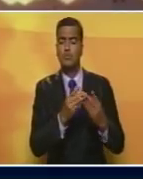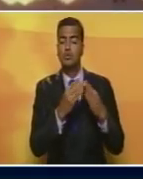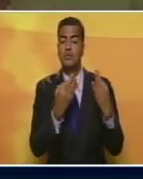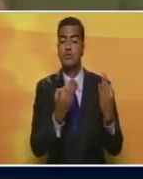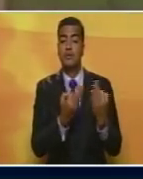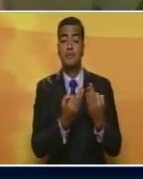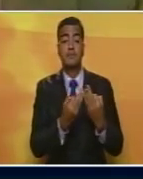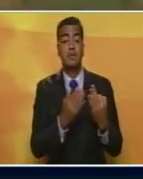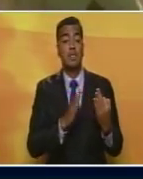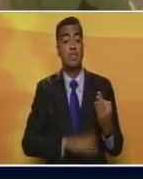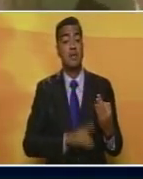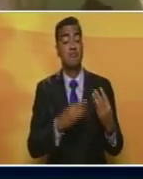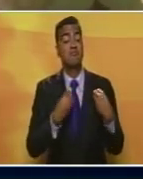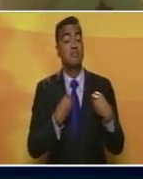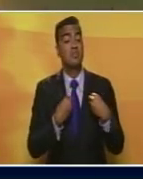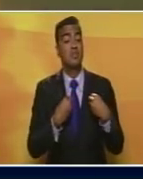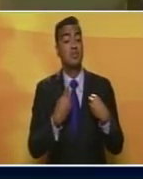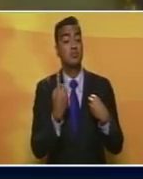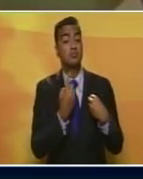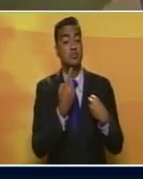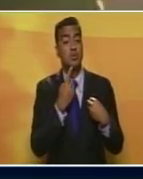control.